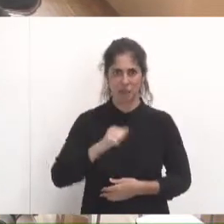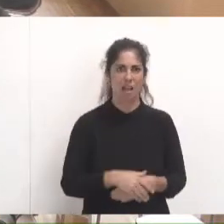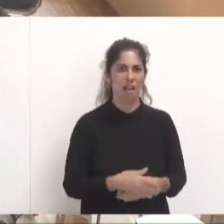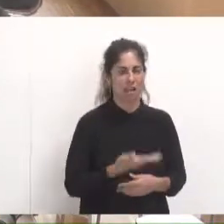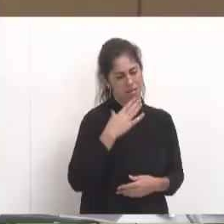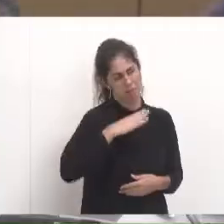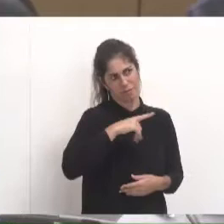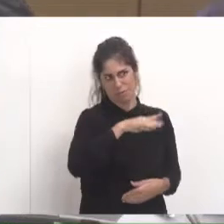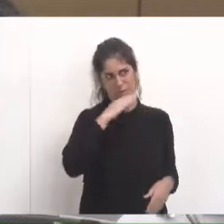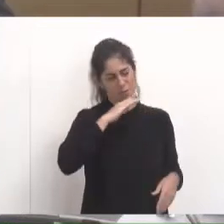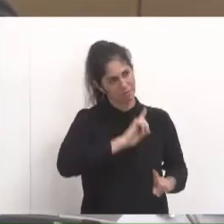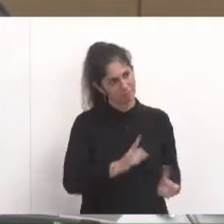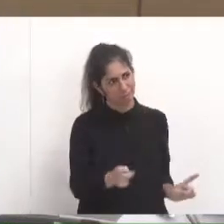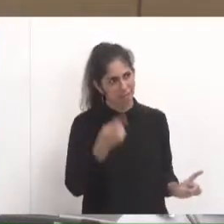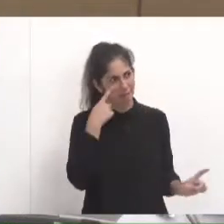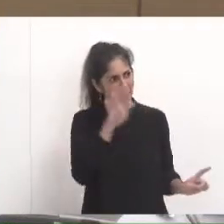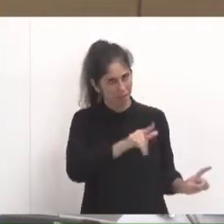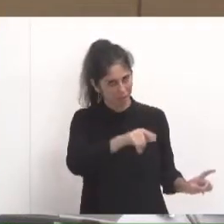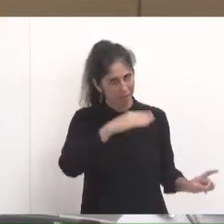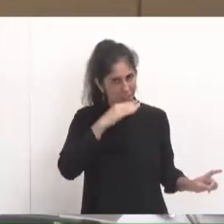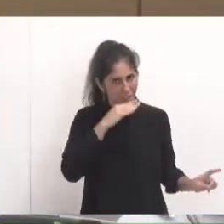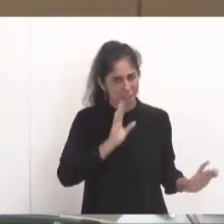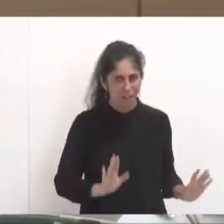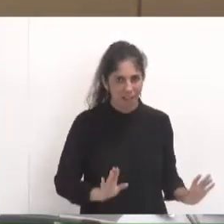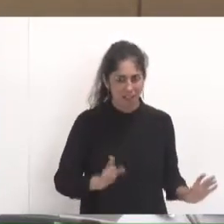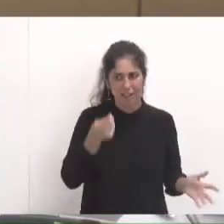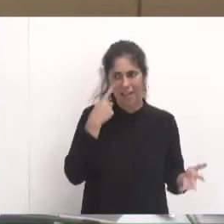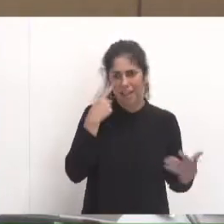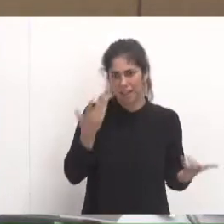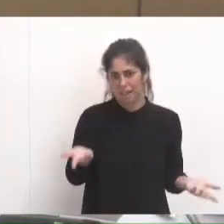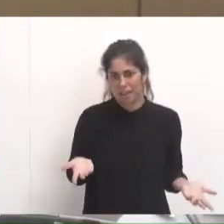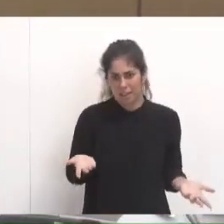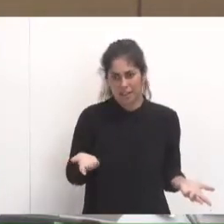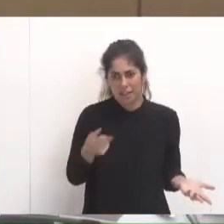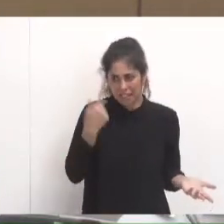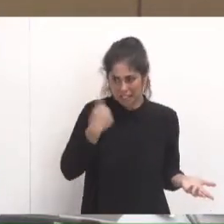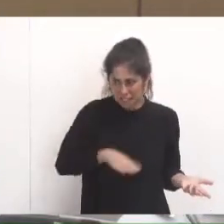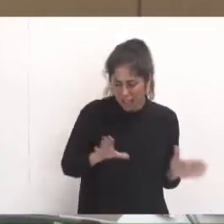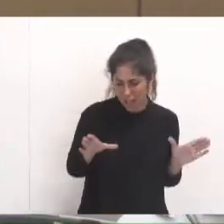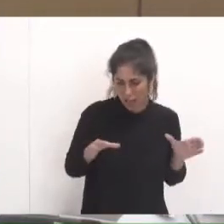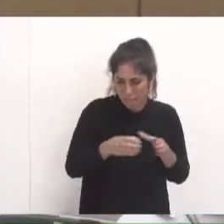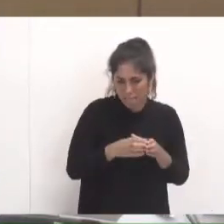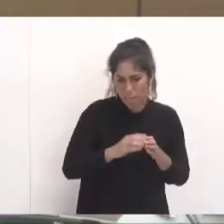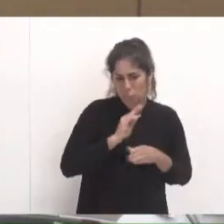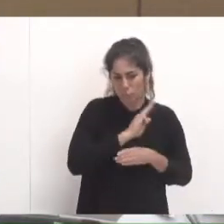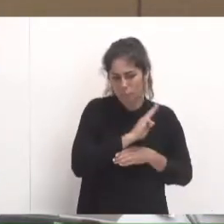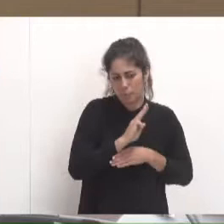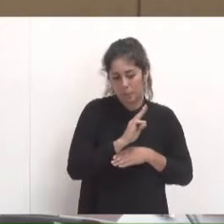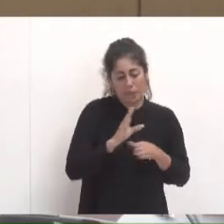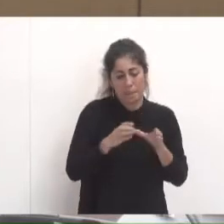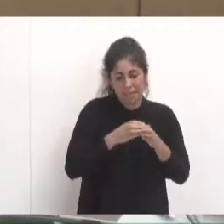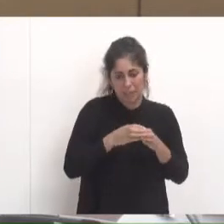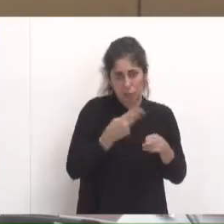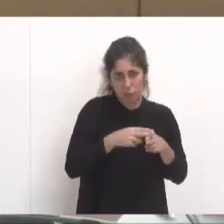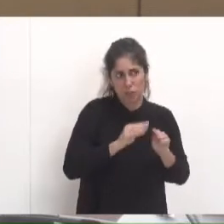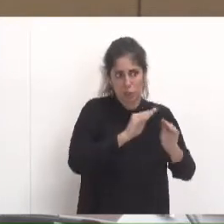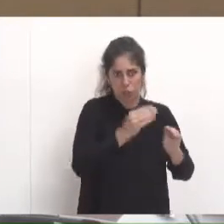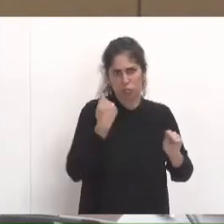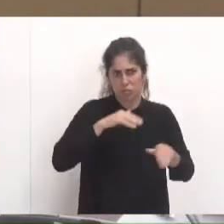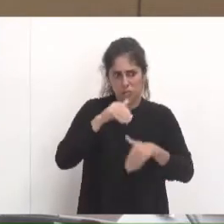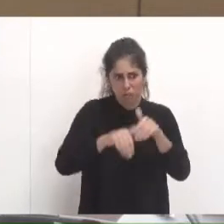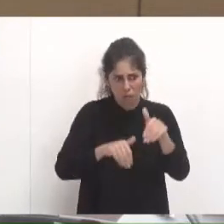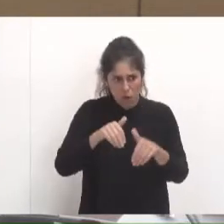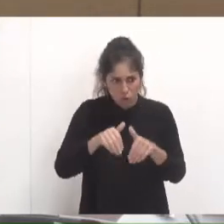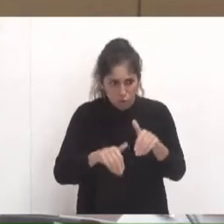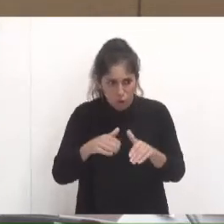¿no? Mire, vamos a ver. Es que eso también lo ha votado su propio partido dentro de la comisión, con lo